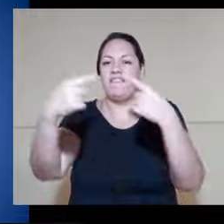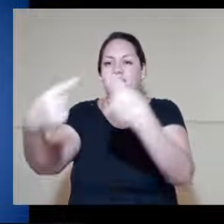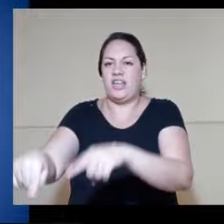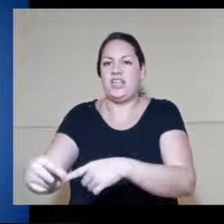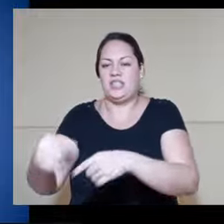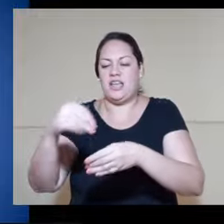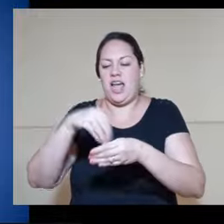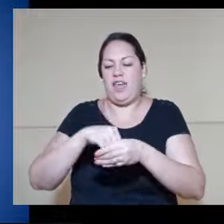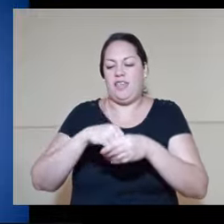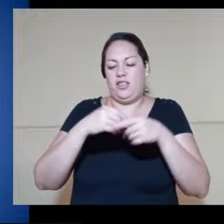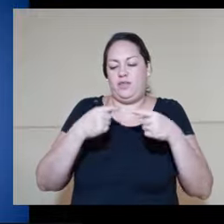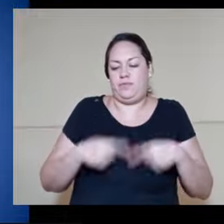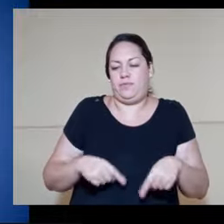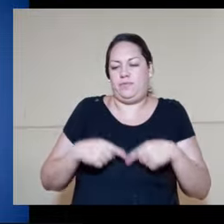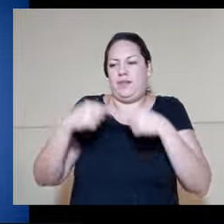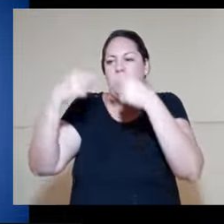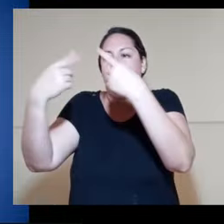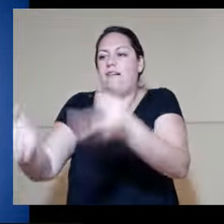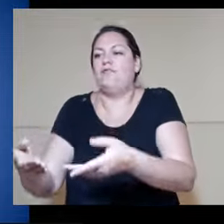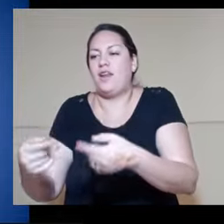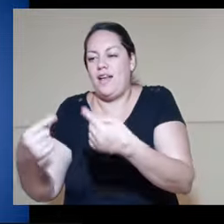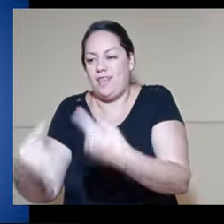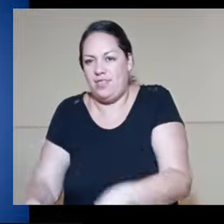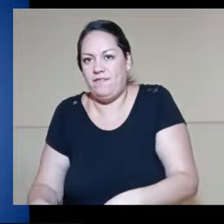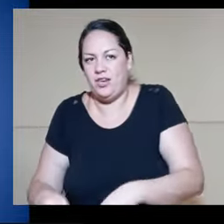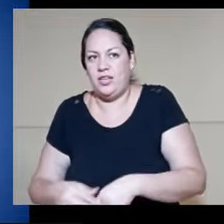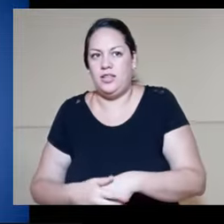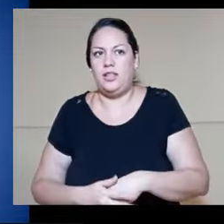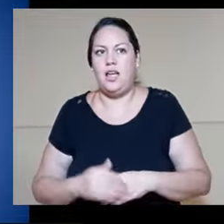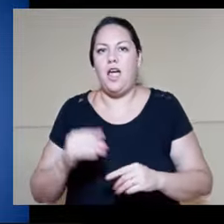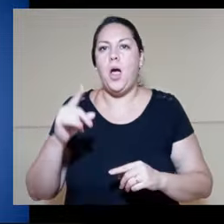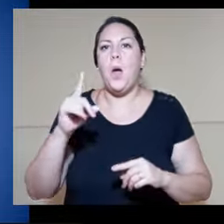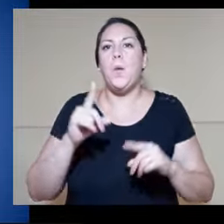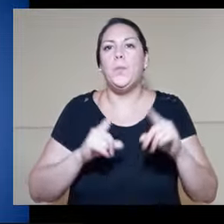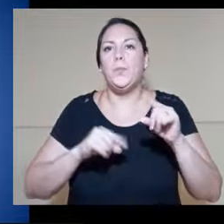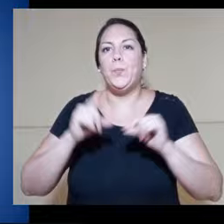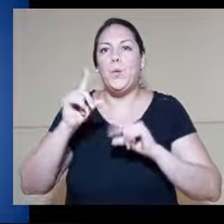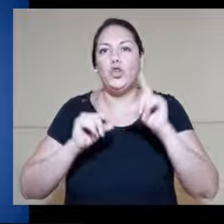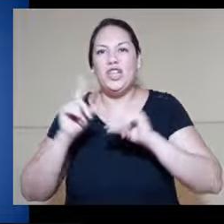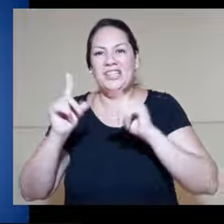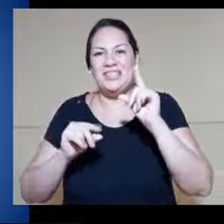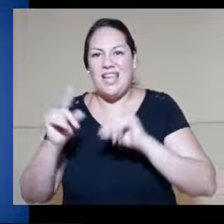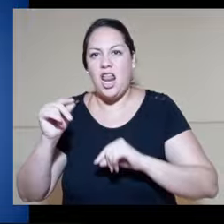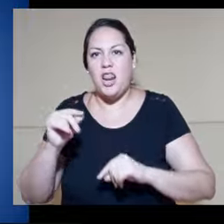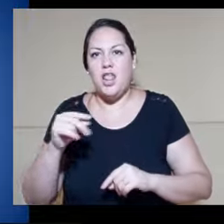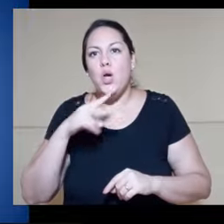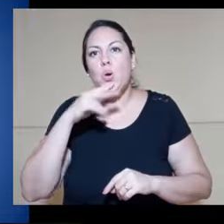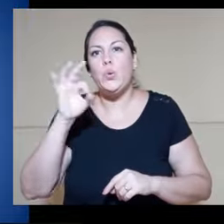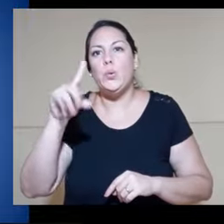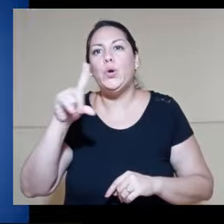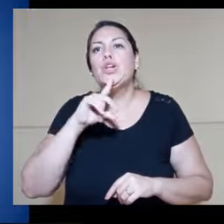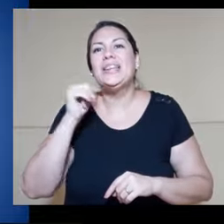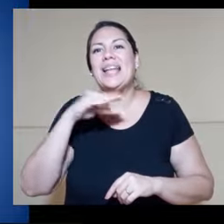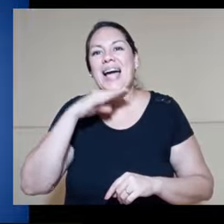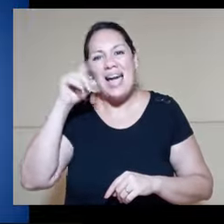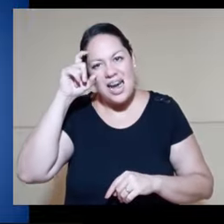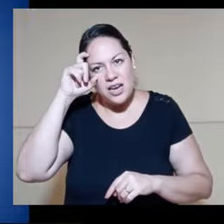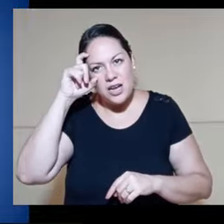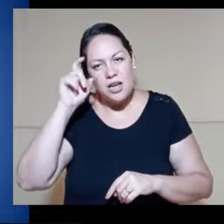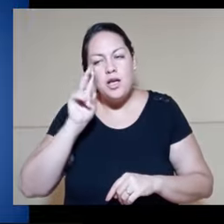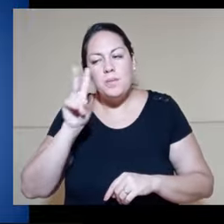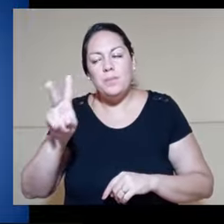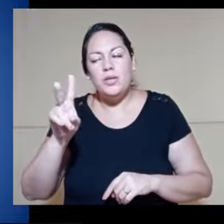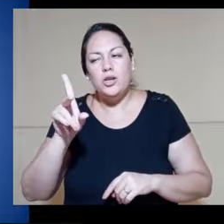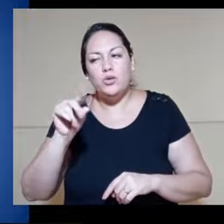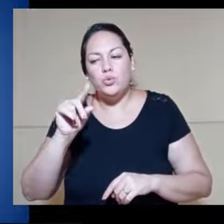una diferencia de potencial de voltaje entre afuera y adentro, y si yo mido ese potencial,